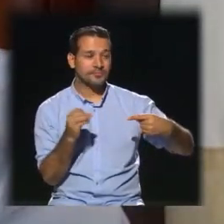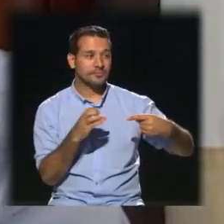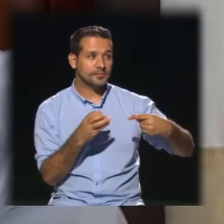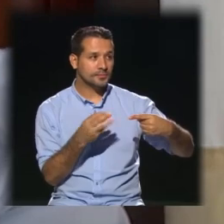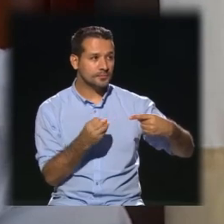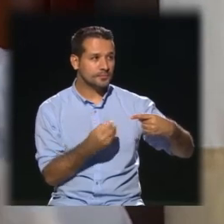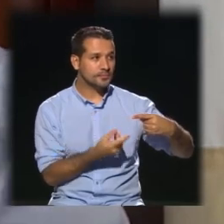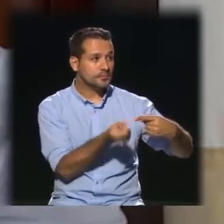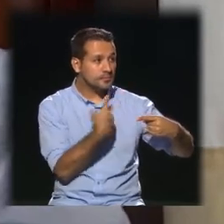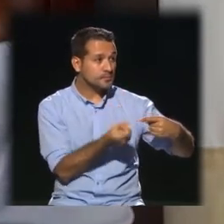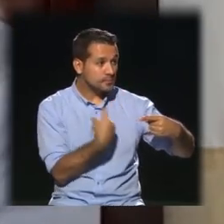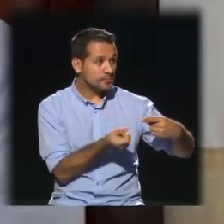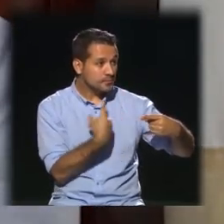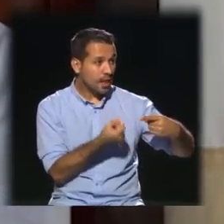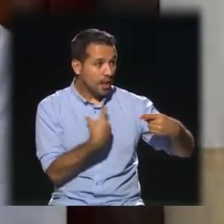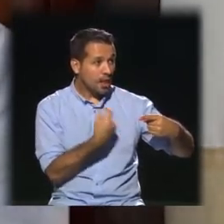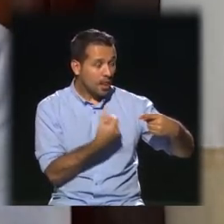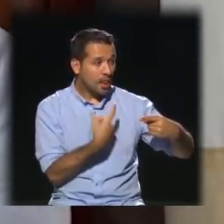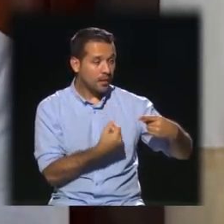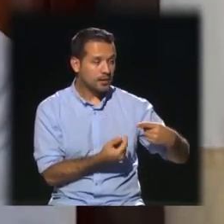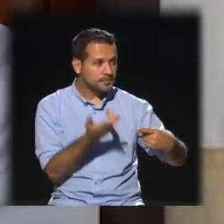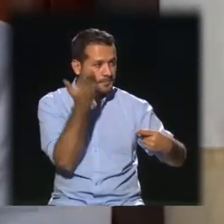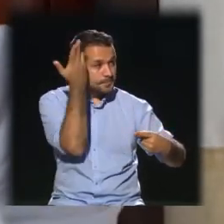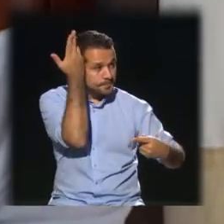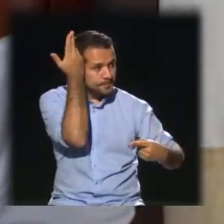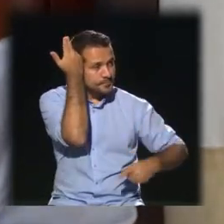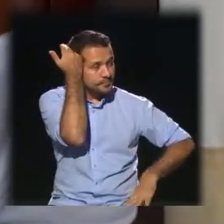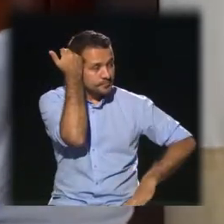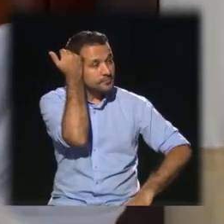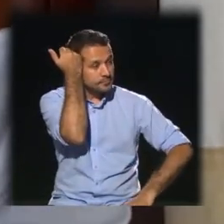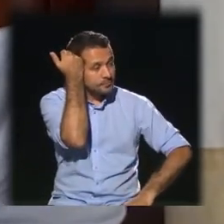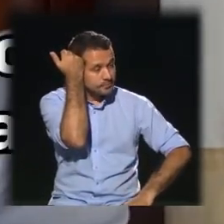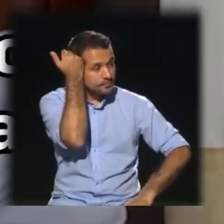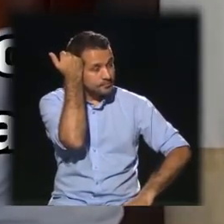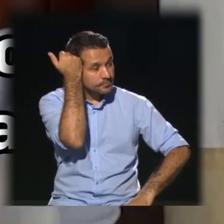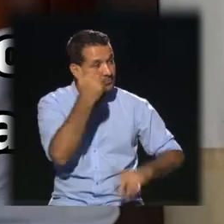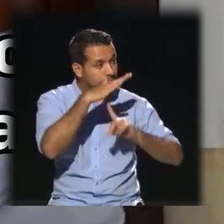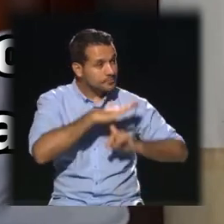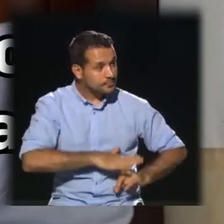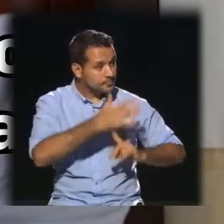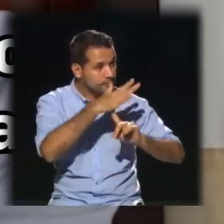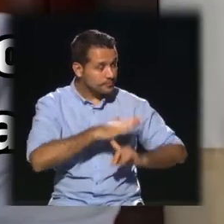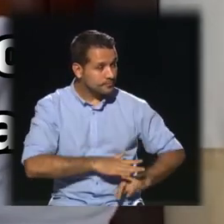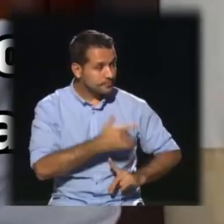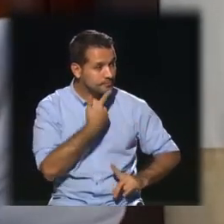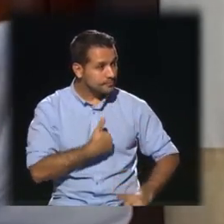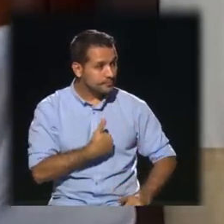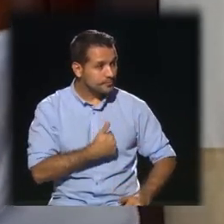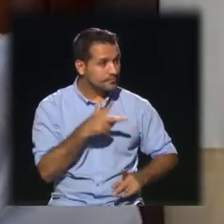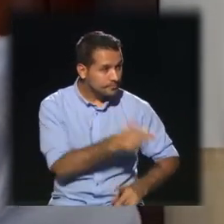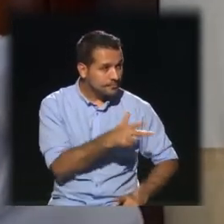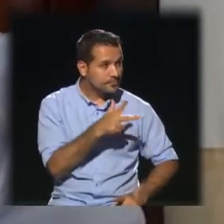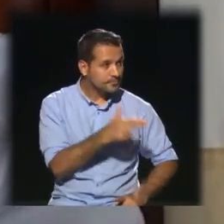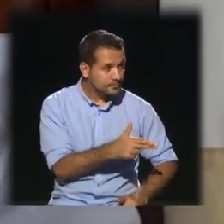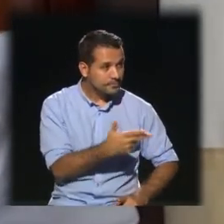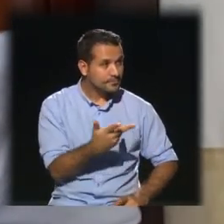hasta marearte. Por eso lo de ad nauseum, porque parece que tú te fueras a marear así de tanto escucharlo. Él te apabulla diciendo cosas y no deja hablar.